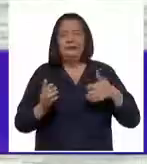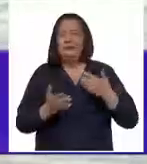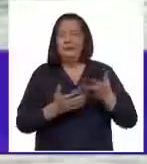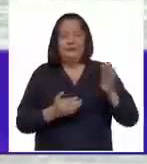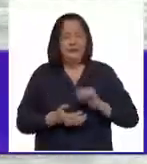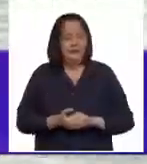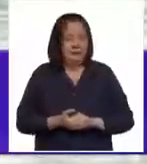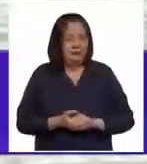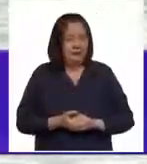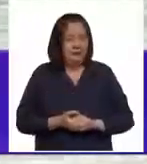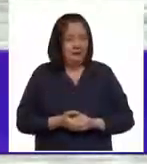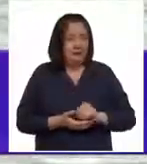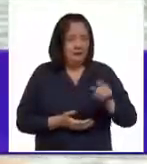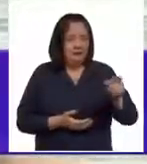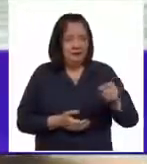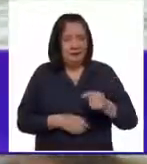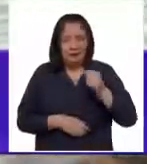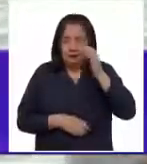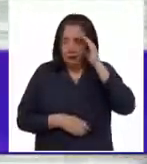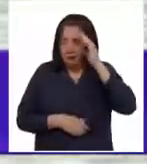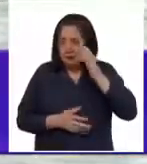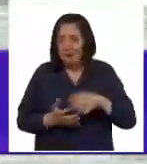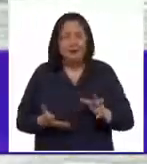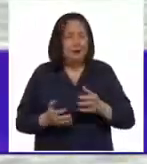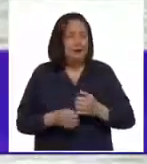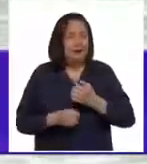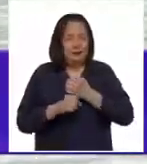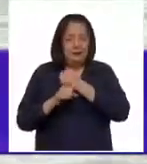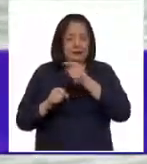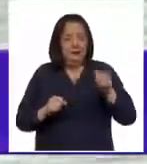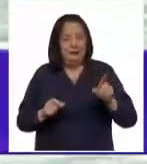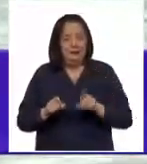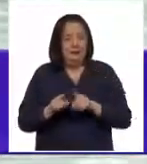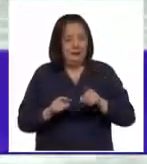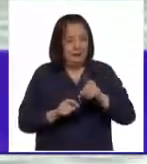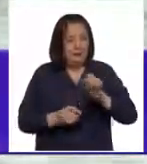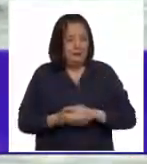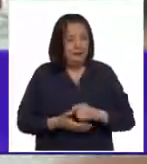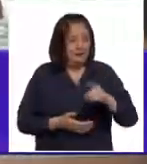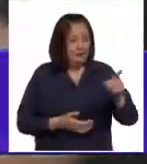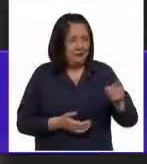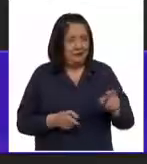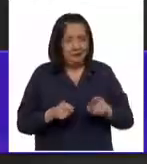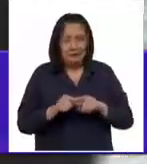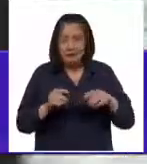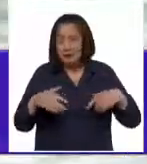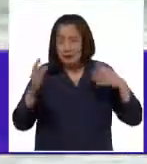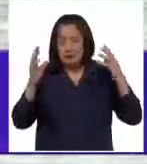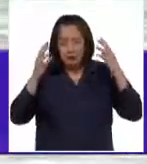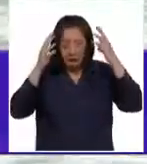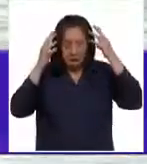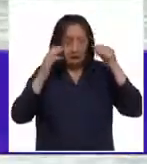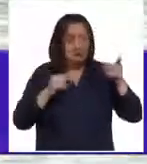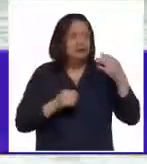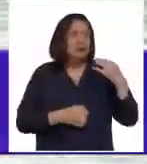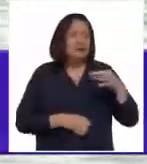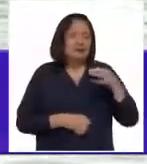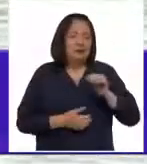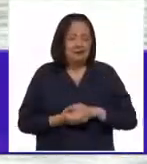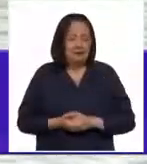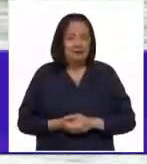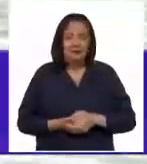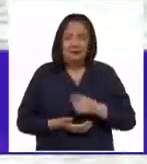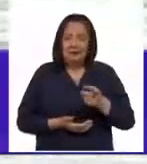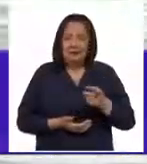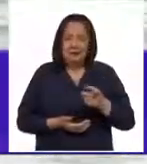medio de las olas. Entonces es policía de salvataje que venía también de con sus duendecitos, Carlita. Por supuesto, ellos siempre como con